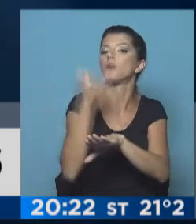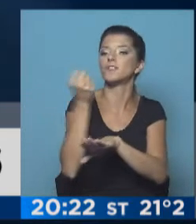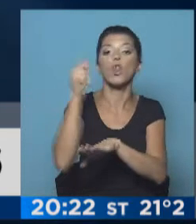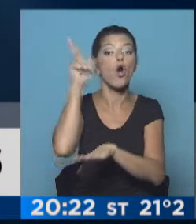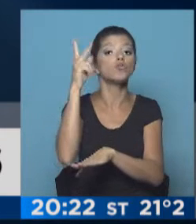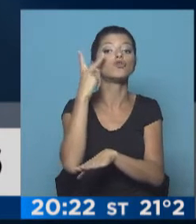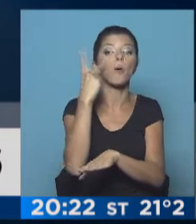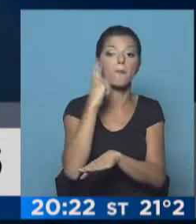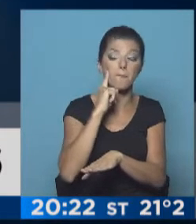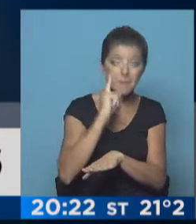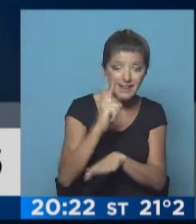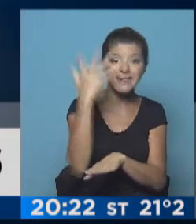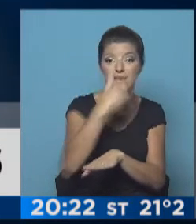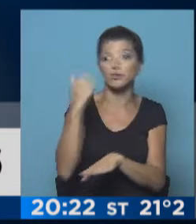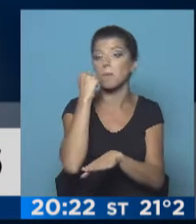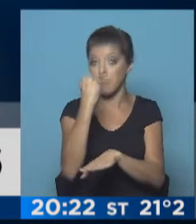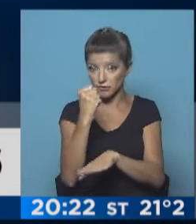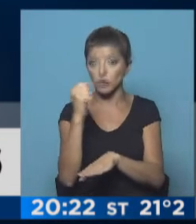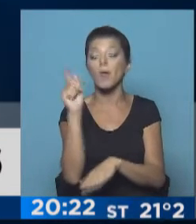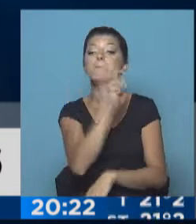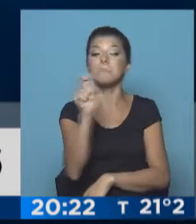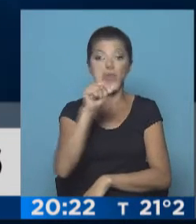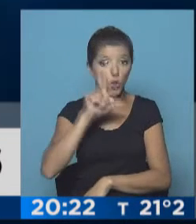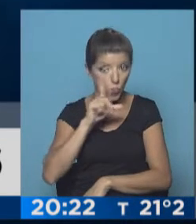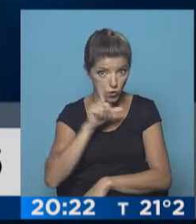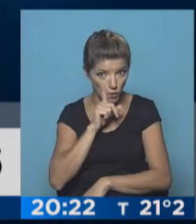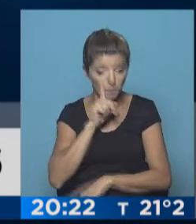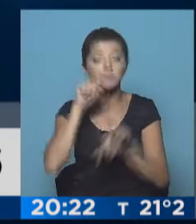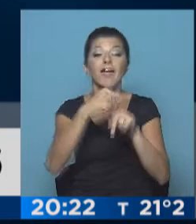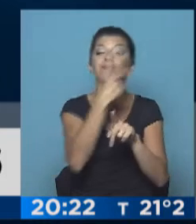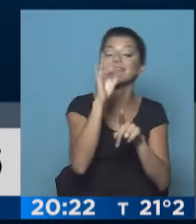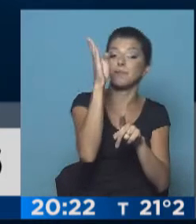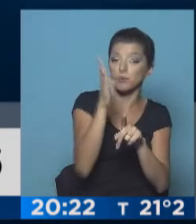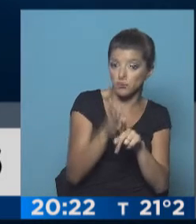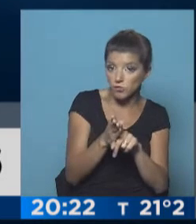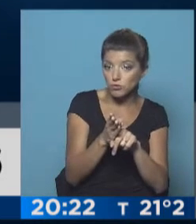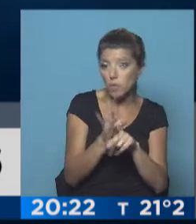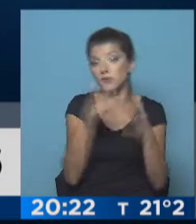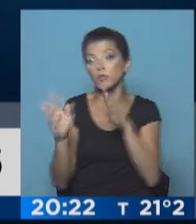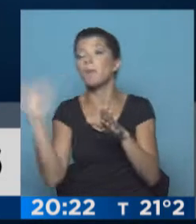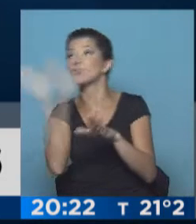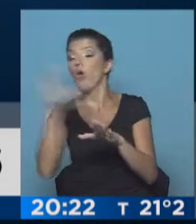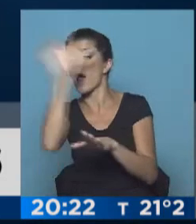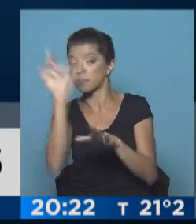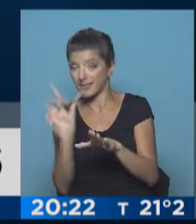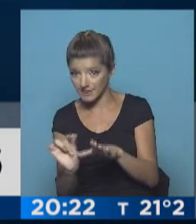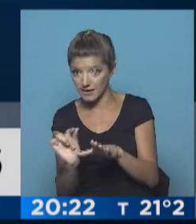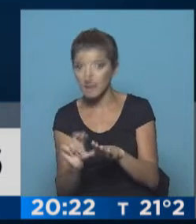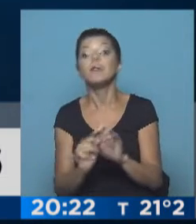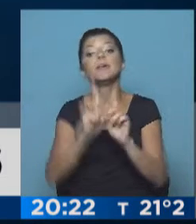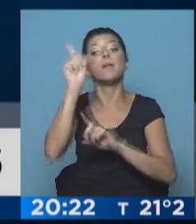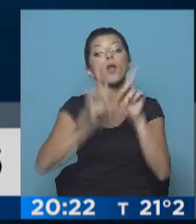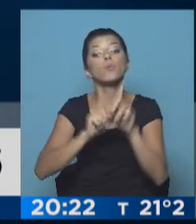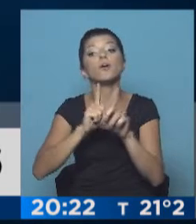8.500 pesos para julio. La mejora salarial es del 30% promedio para todo el país y de un 40%